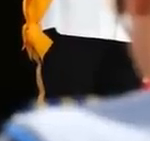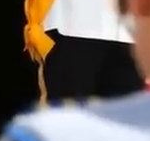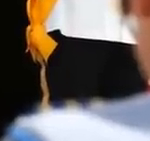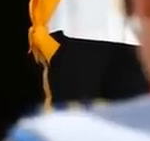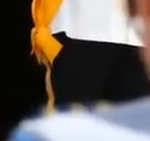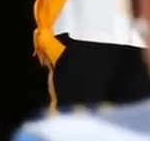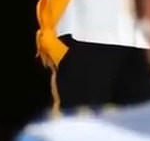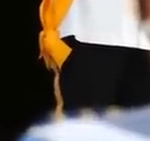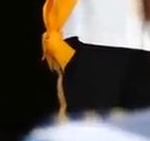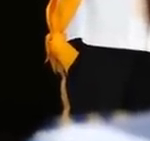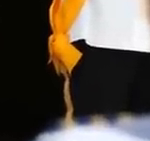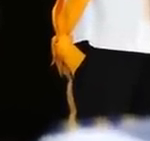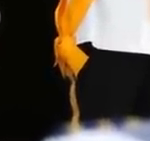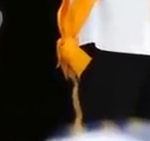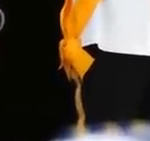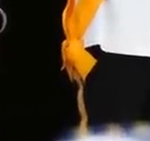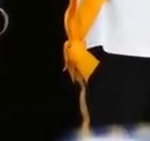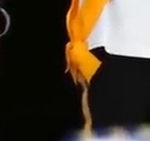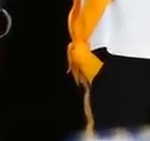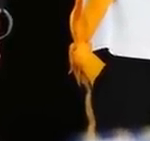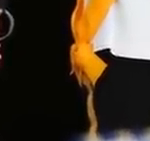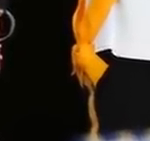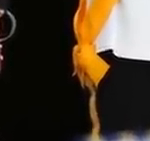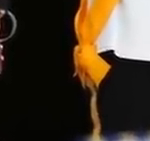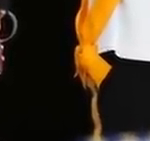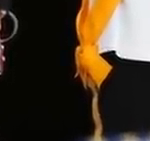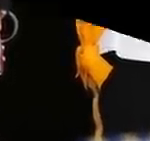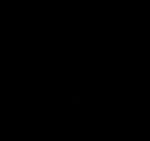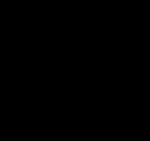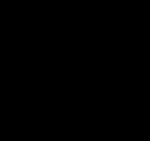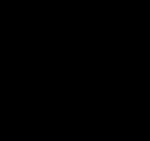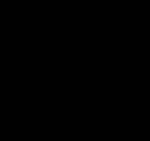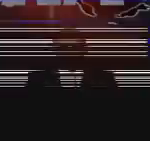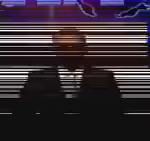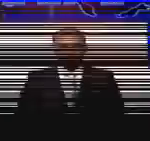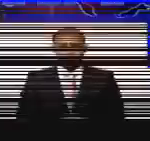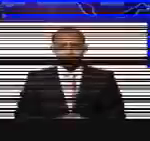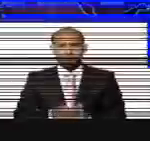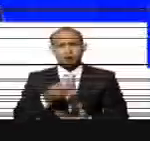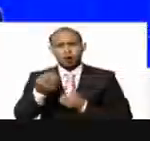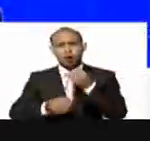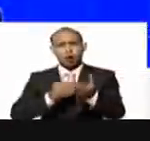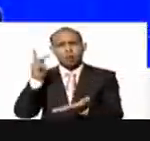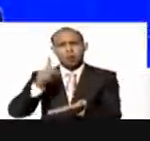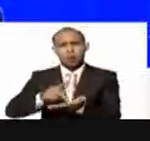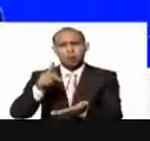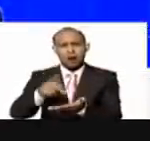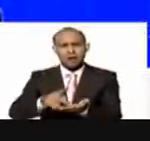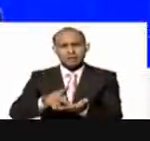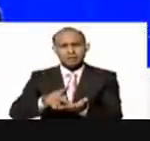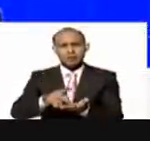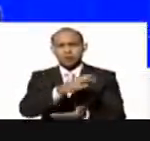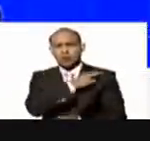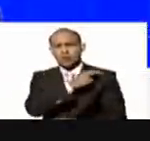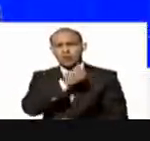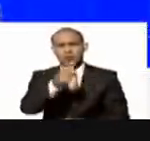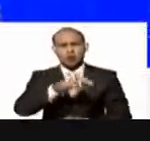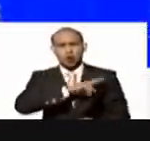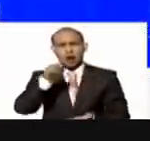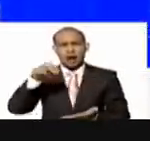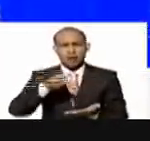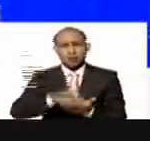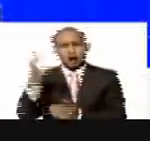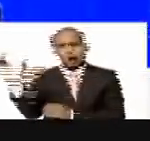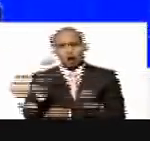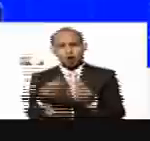esta estrategia, en este plan contra las Fuerzas Armadas venezolanas. De cómo participó la Dirección Nacional de Inteligencia de Colombia,